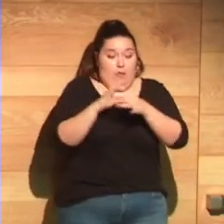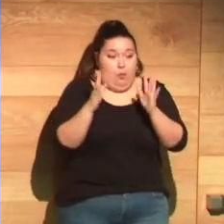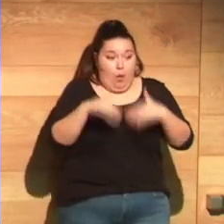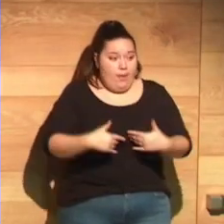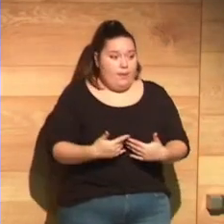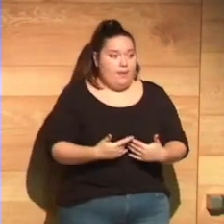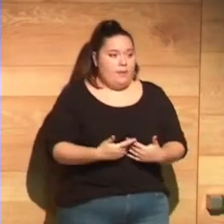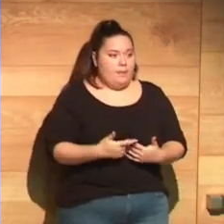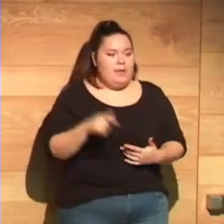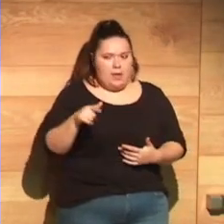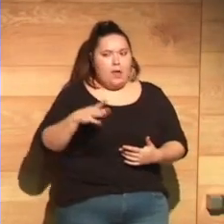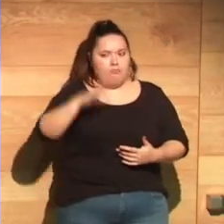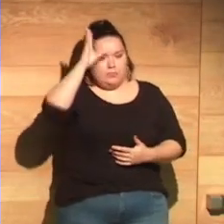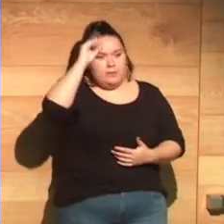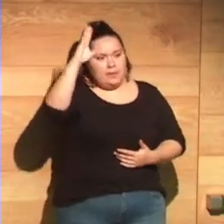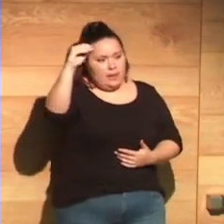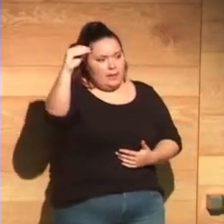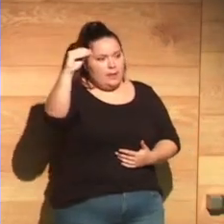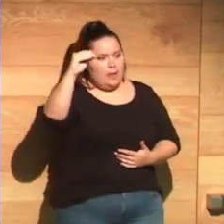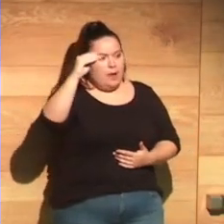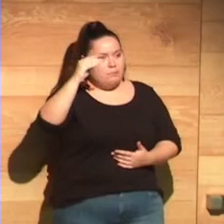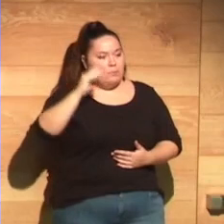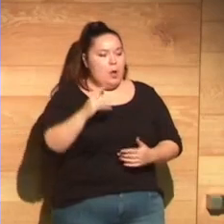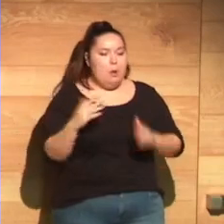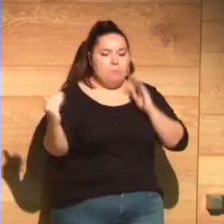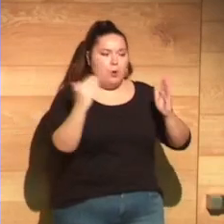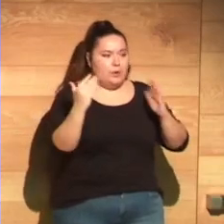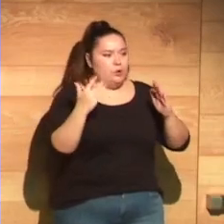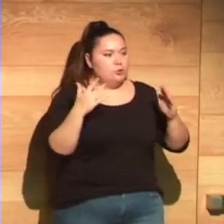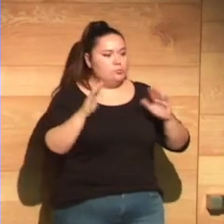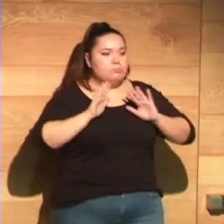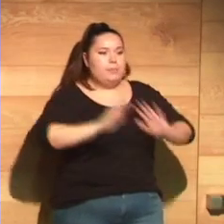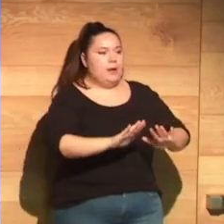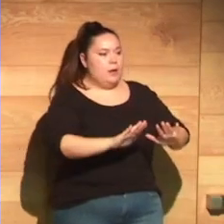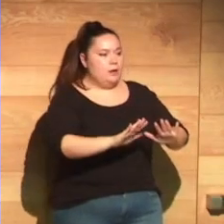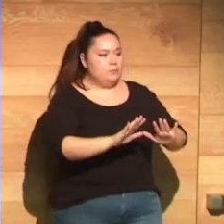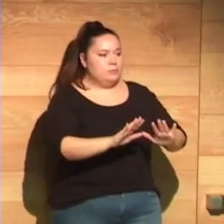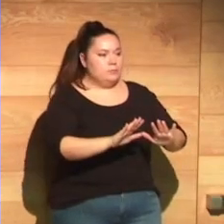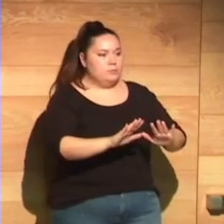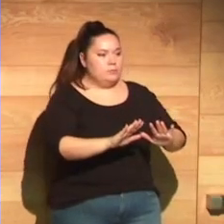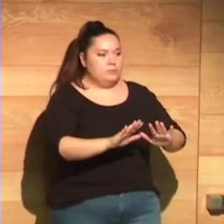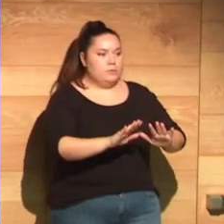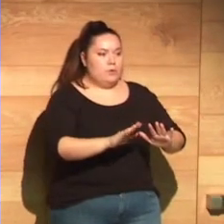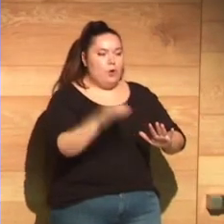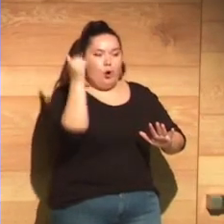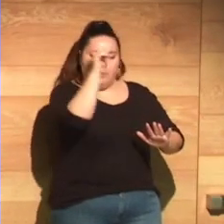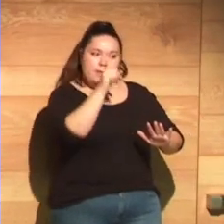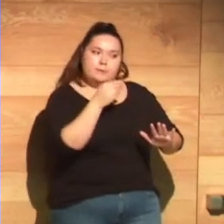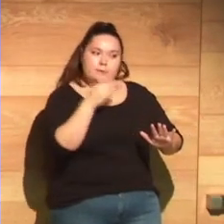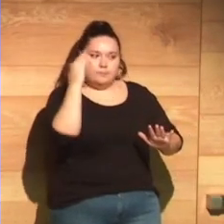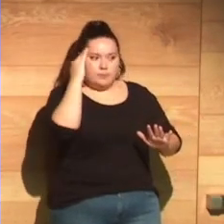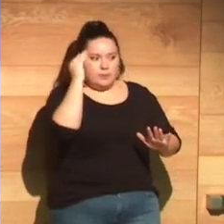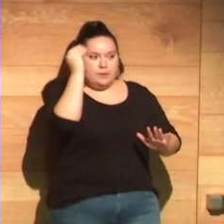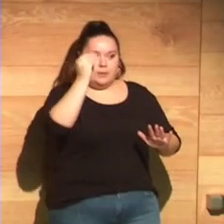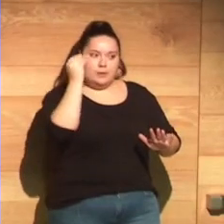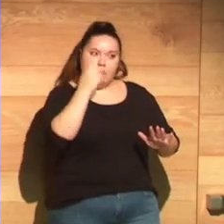los que no le consintió que le tocara, con los que no tuvo relación. O sea, que también tuvo la inteligencia de